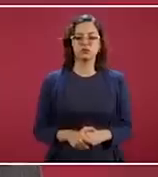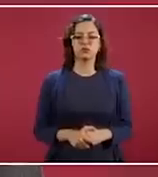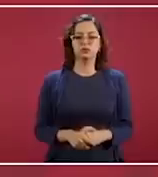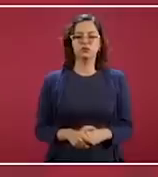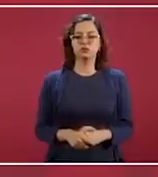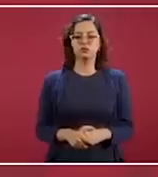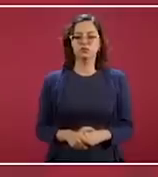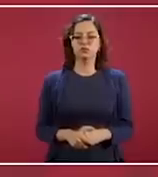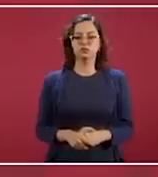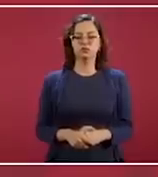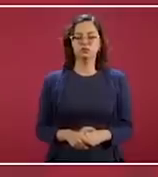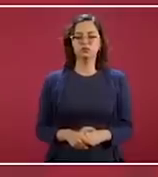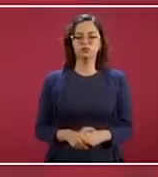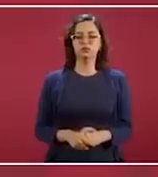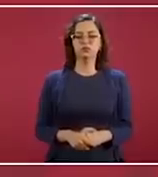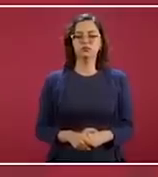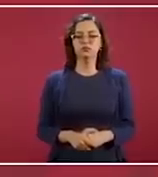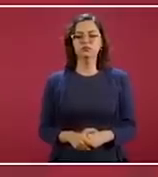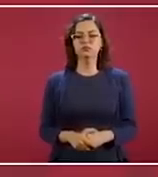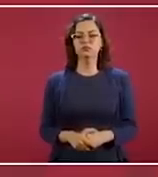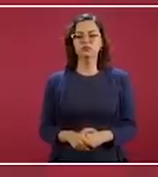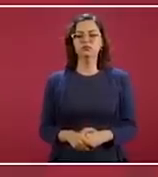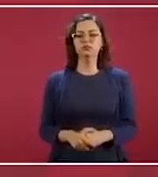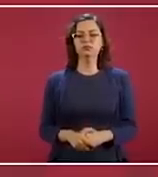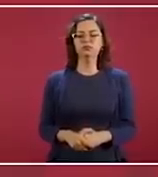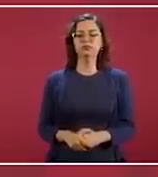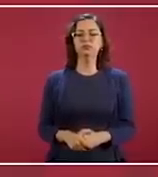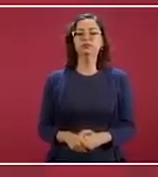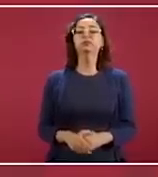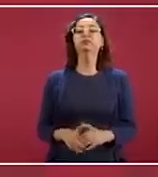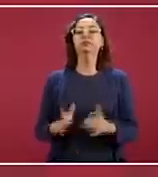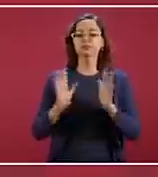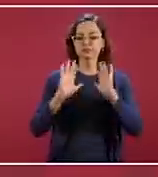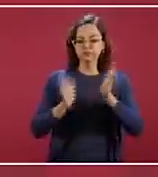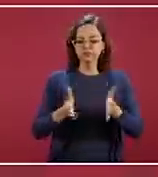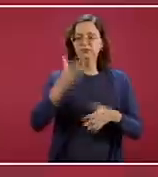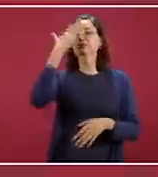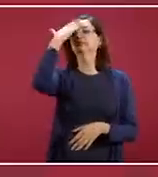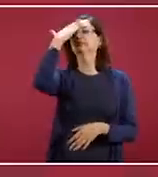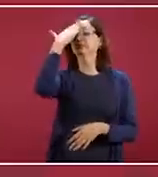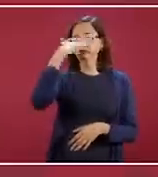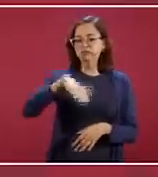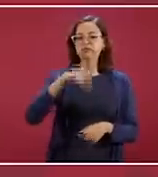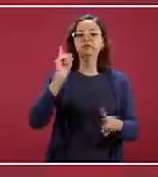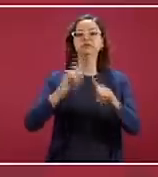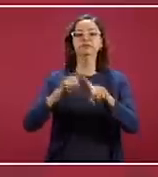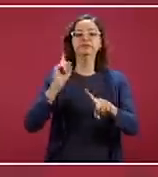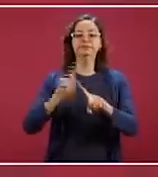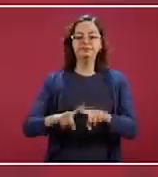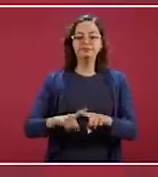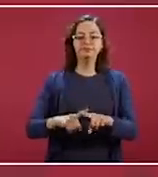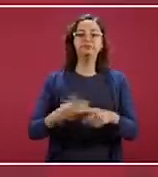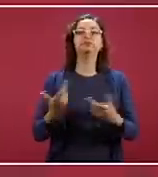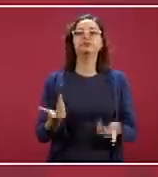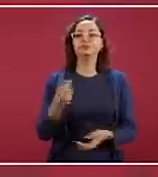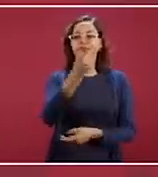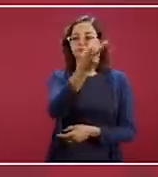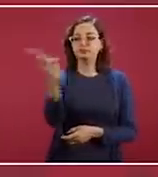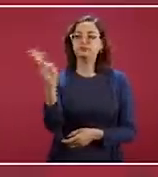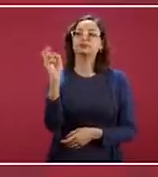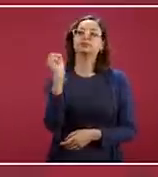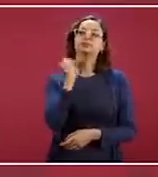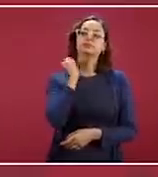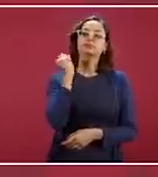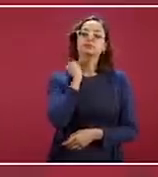Ya lo saben, además, se trata de senadores,